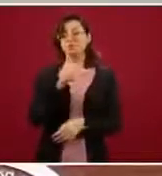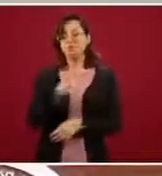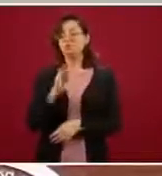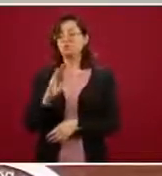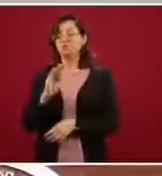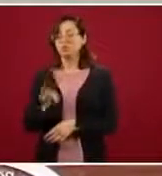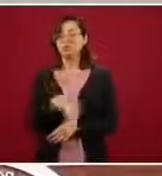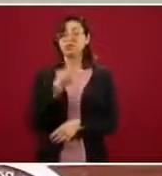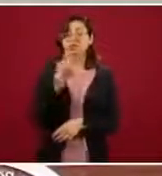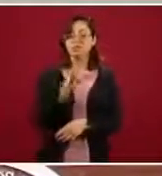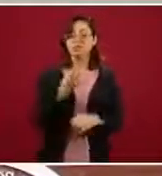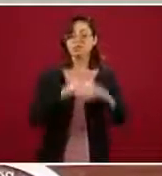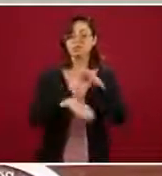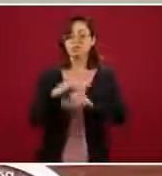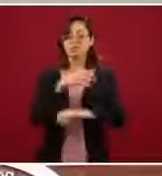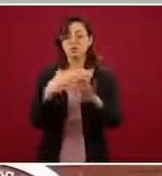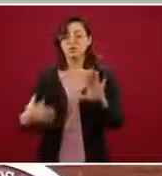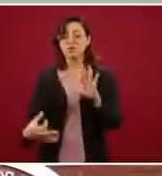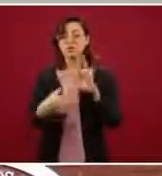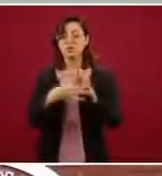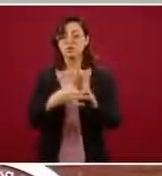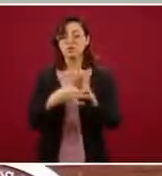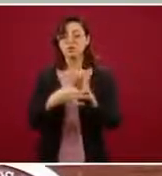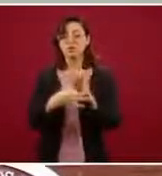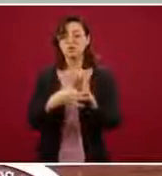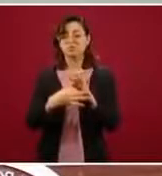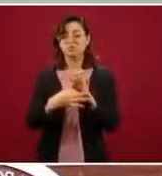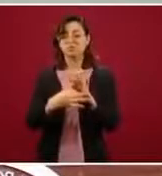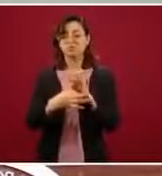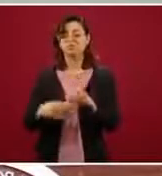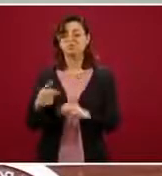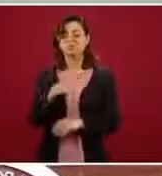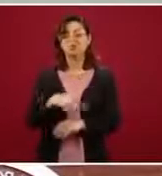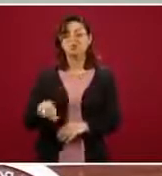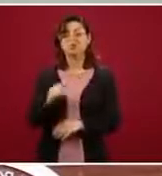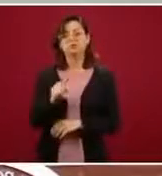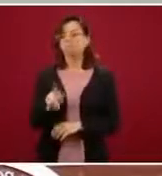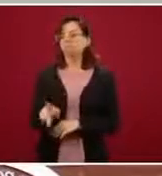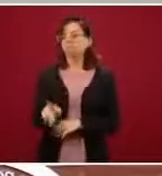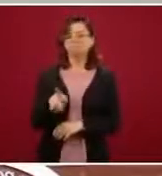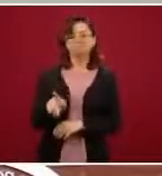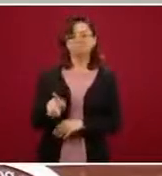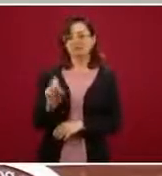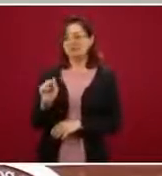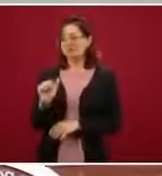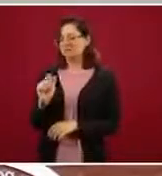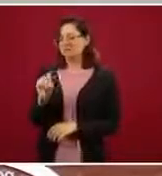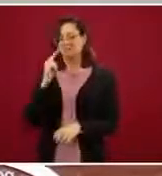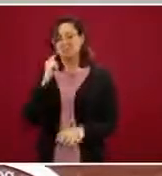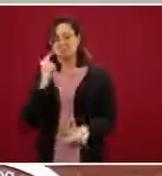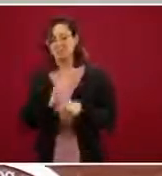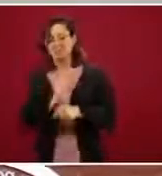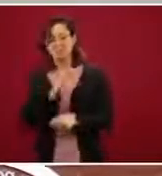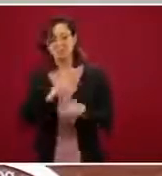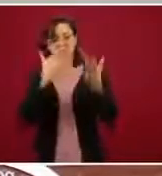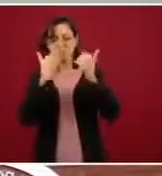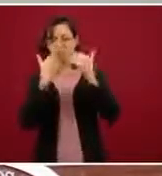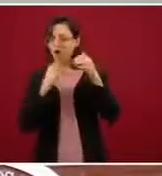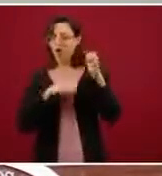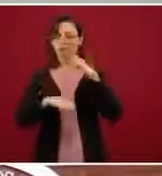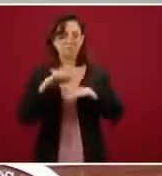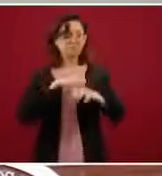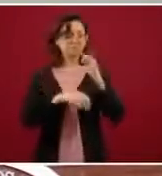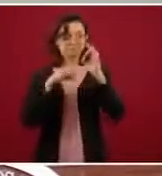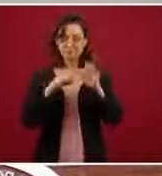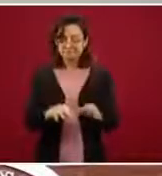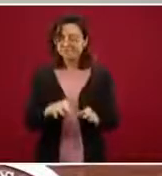están vinculadas con o están nombradas como SAT simuladores por el Servicio de Administración Tributaria. Esto es, se trata de empresas